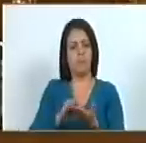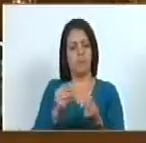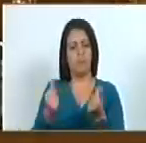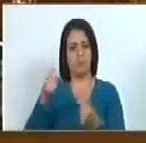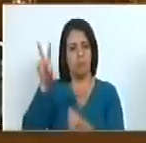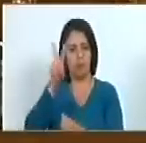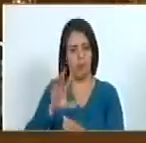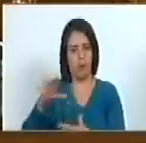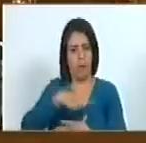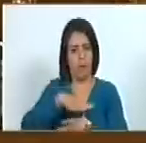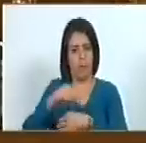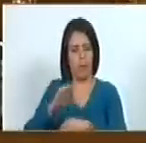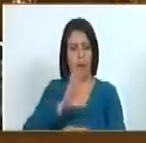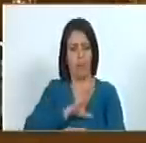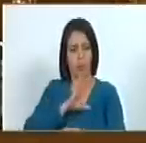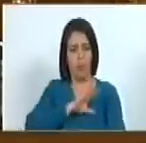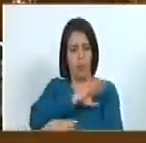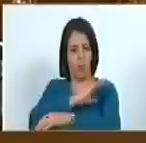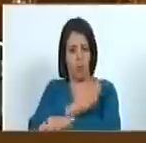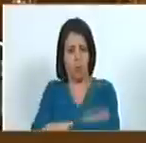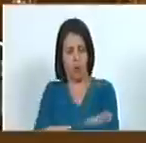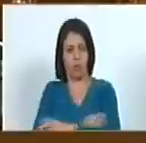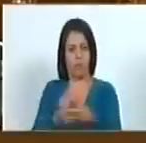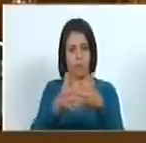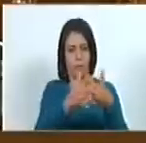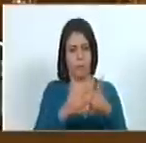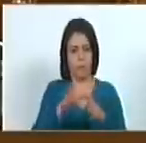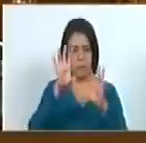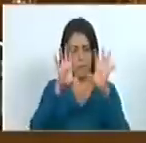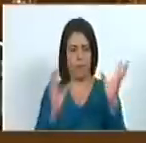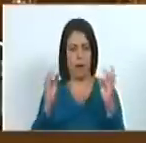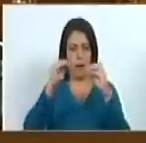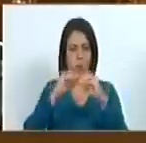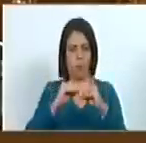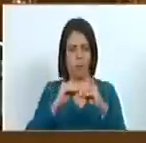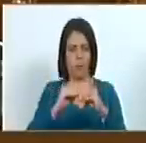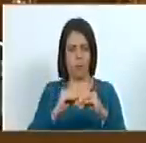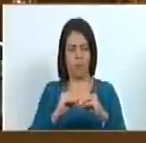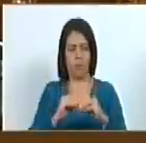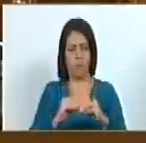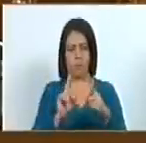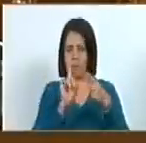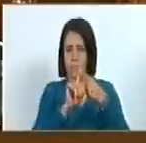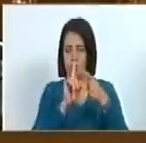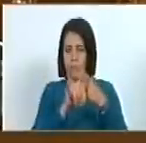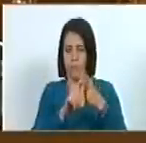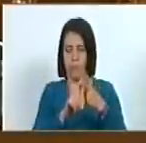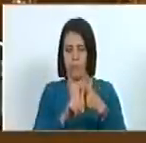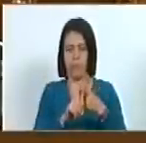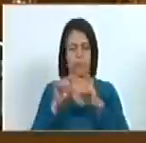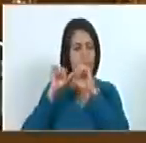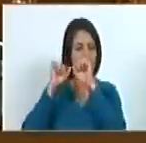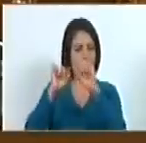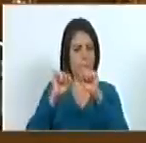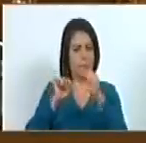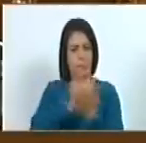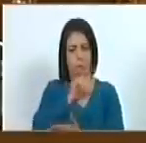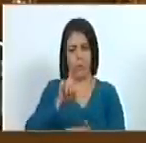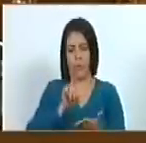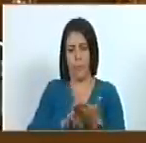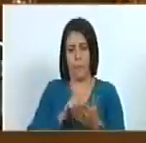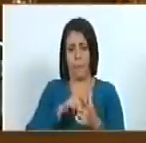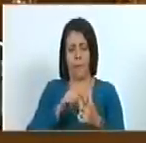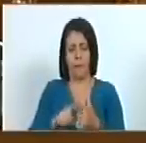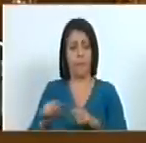Venezuela a los intereses de una potencia extranjera. Acuerda. Primero, rechazar